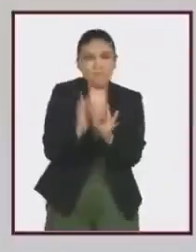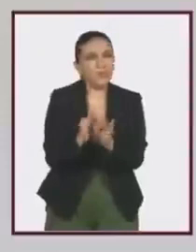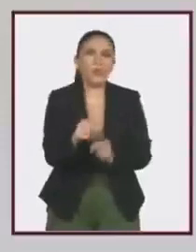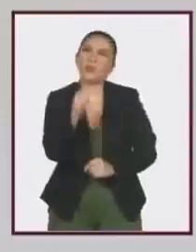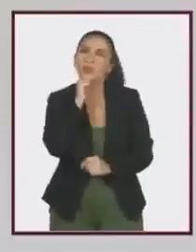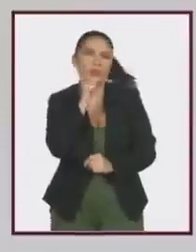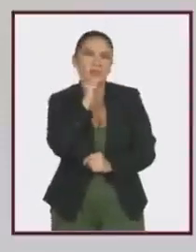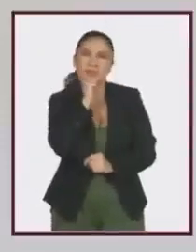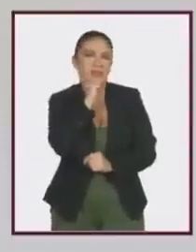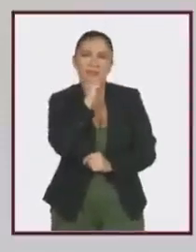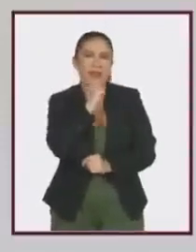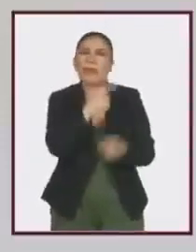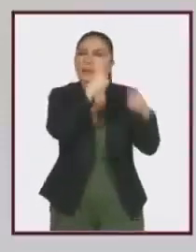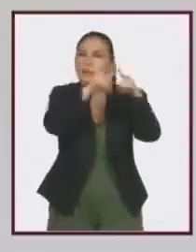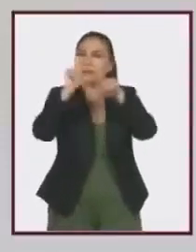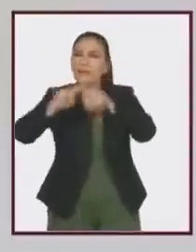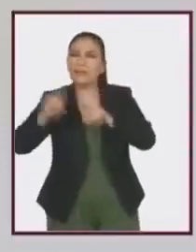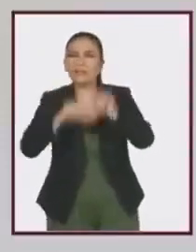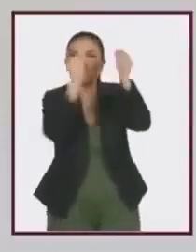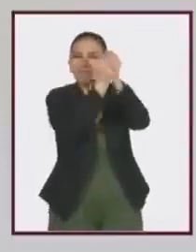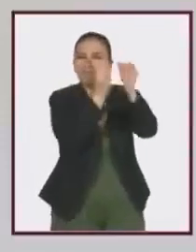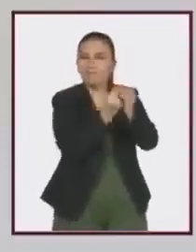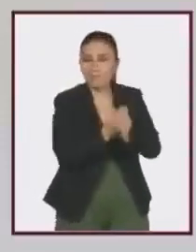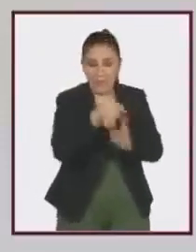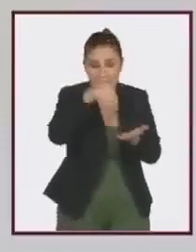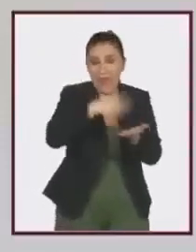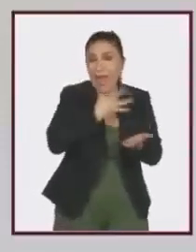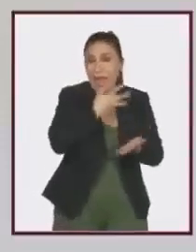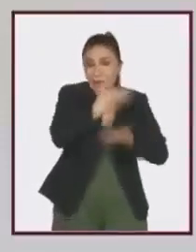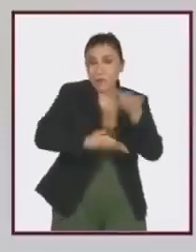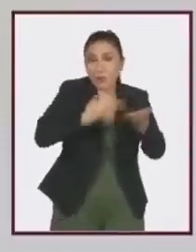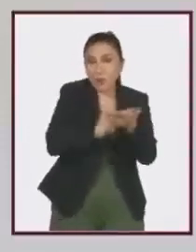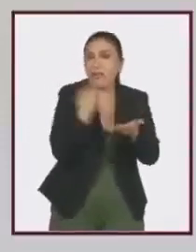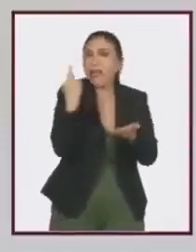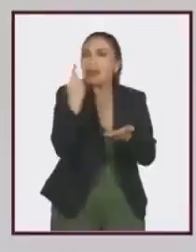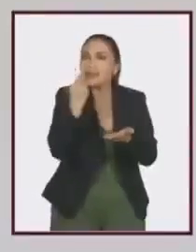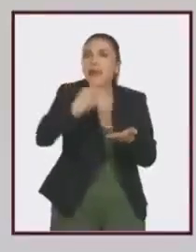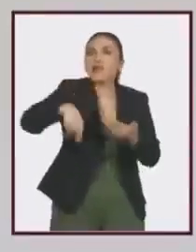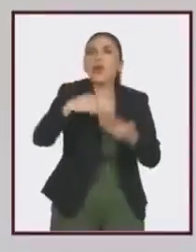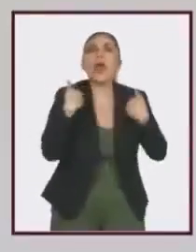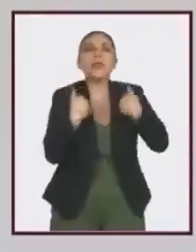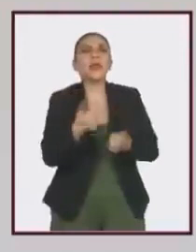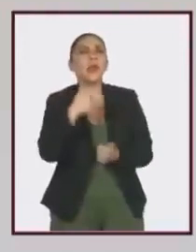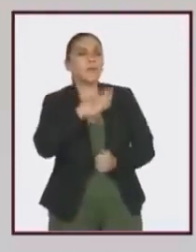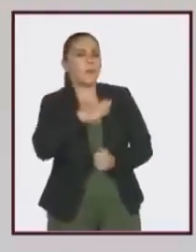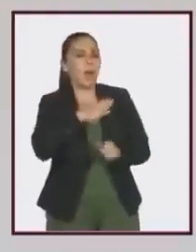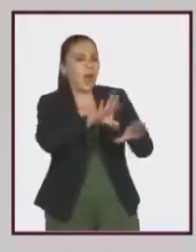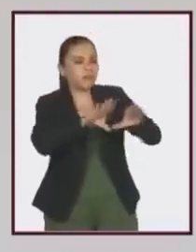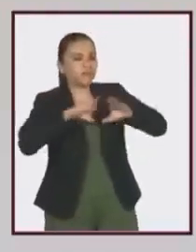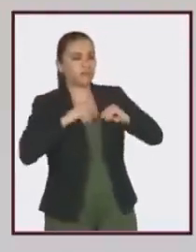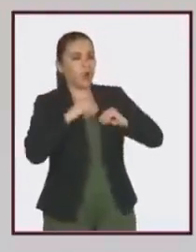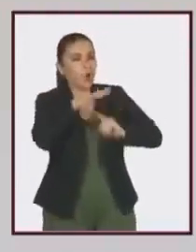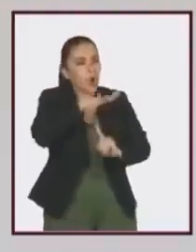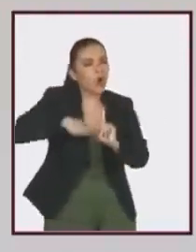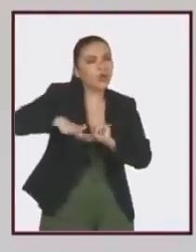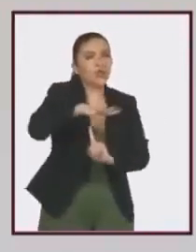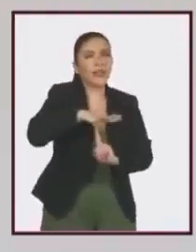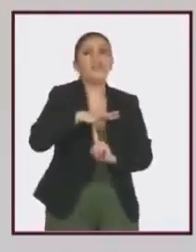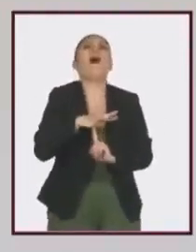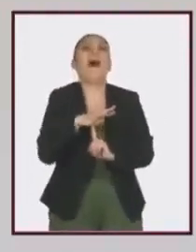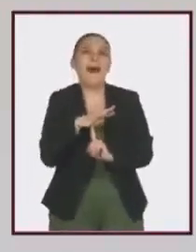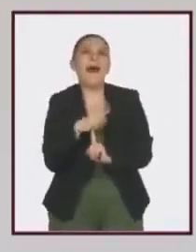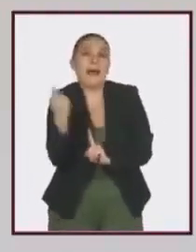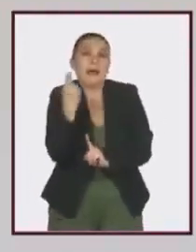muchos de los contenidos que se están planteando ahí necesitarán ser contextualizados y probablemente tendrán también ustedes